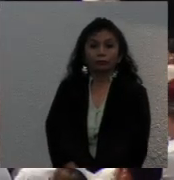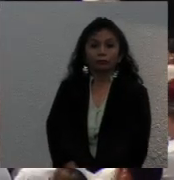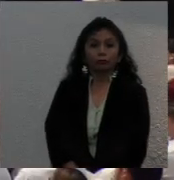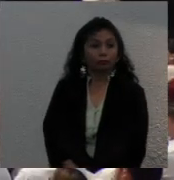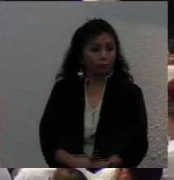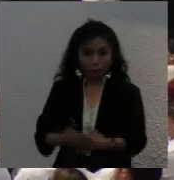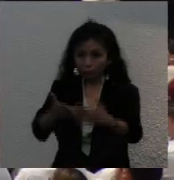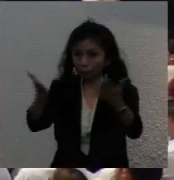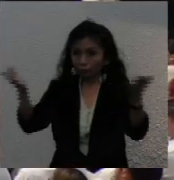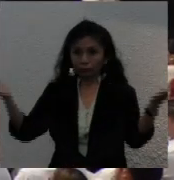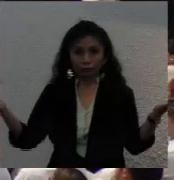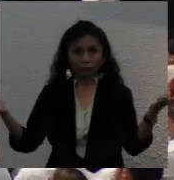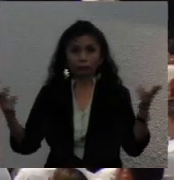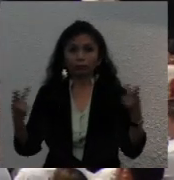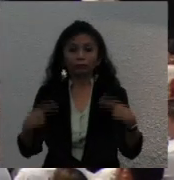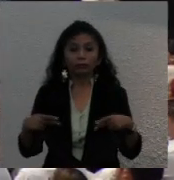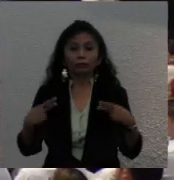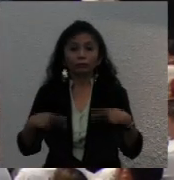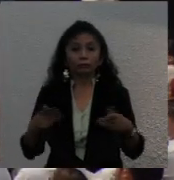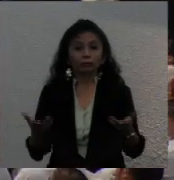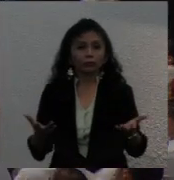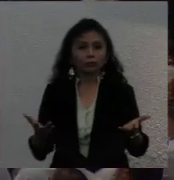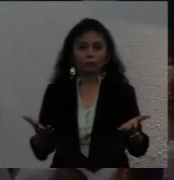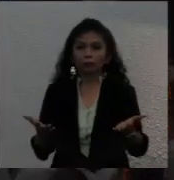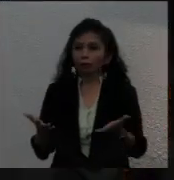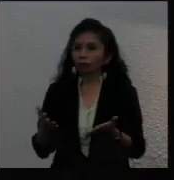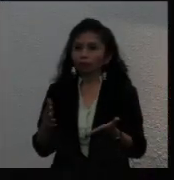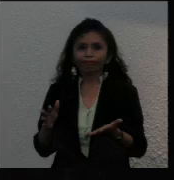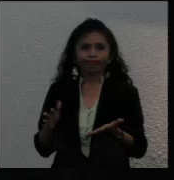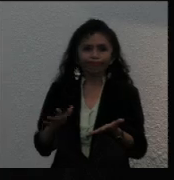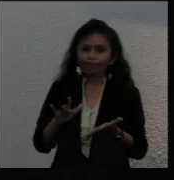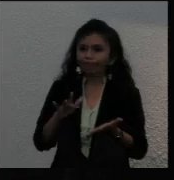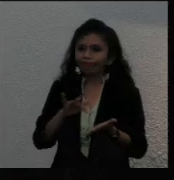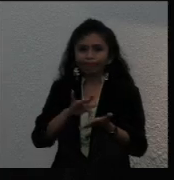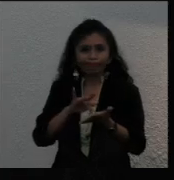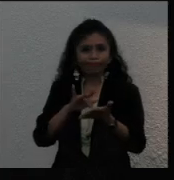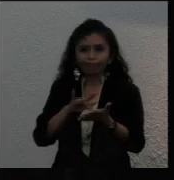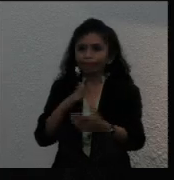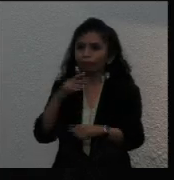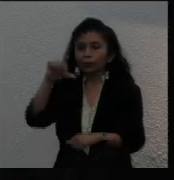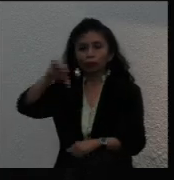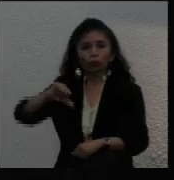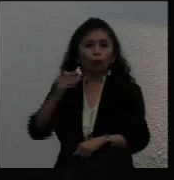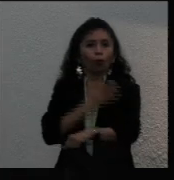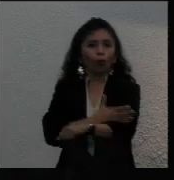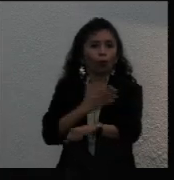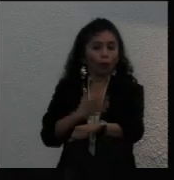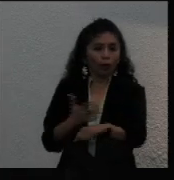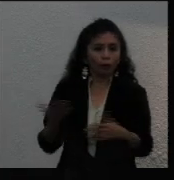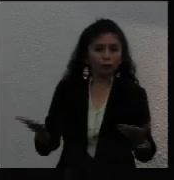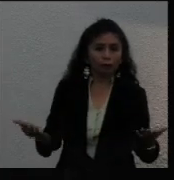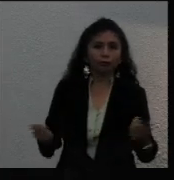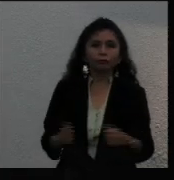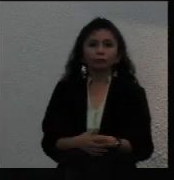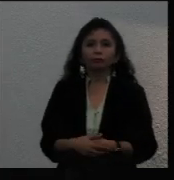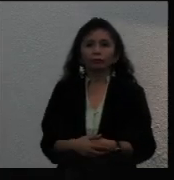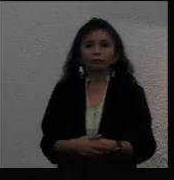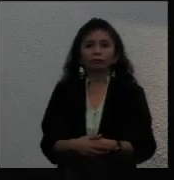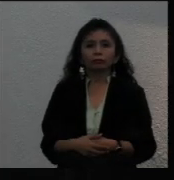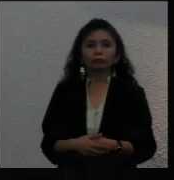a todos los presentes, a los servidores públicos que están y nos acompañan, a los del